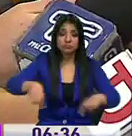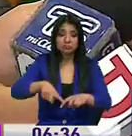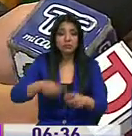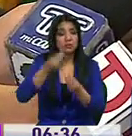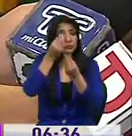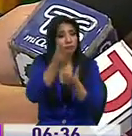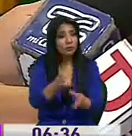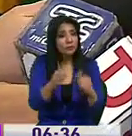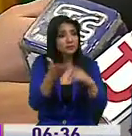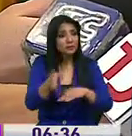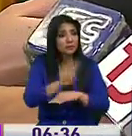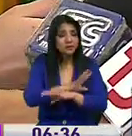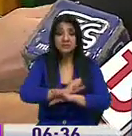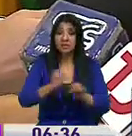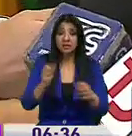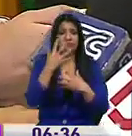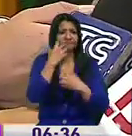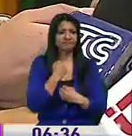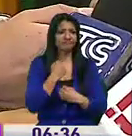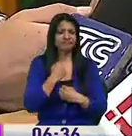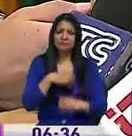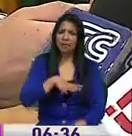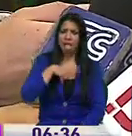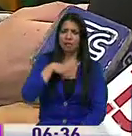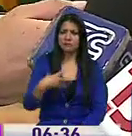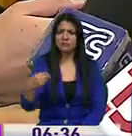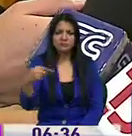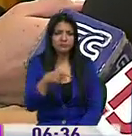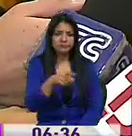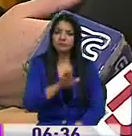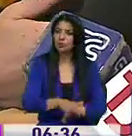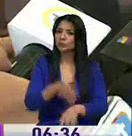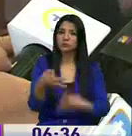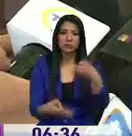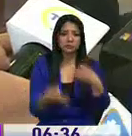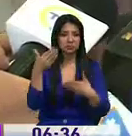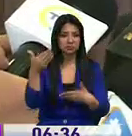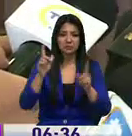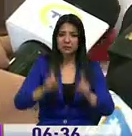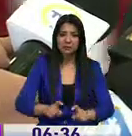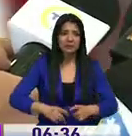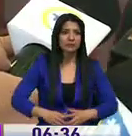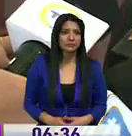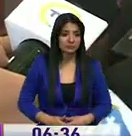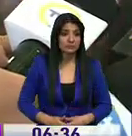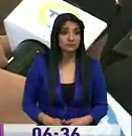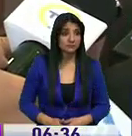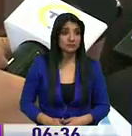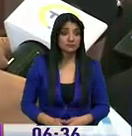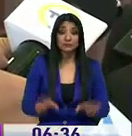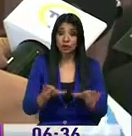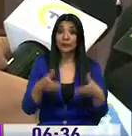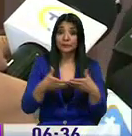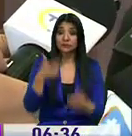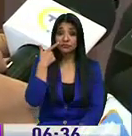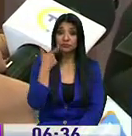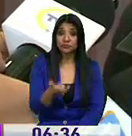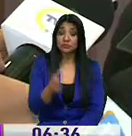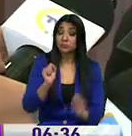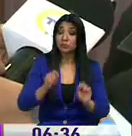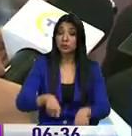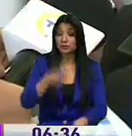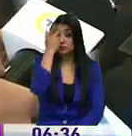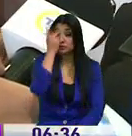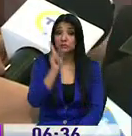primera función del estado es una de las causales más importantes para promover este juicio político eso es precisamente lo que la comisión de fiscalización puede tomar